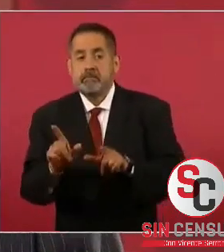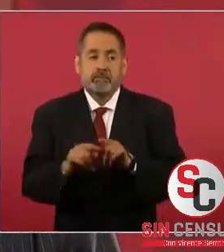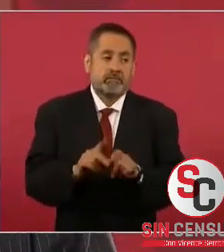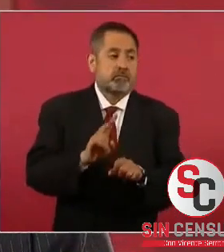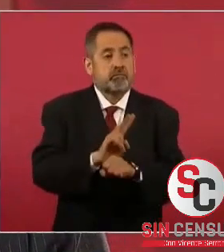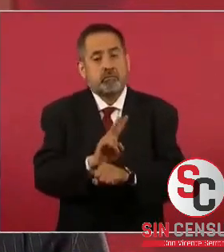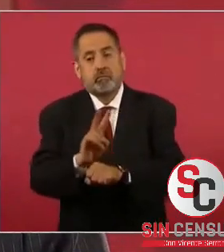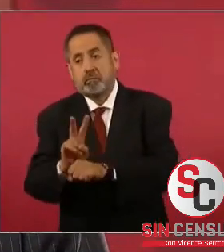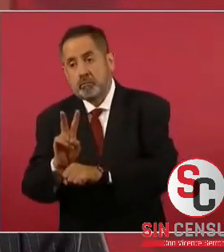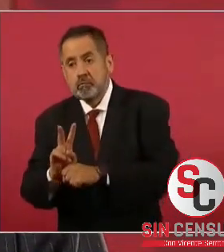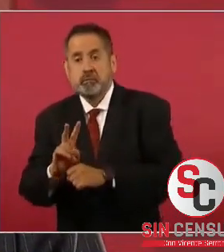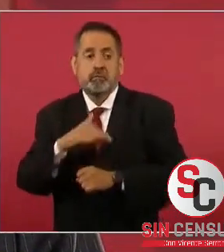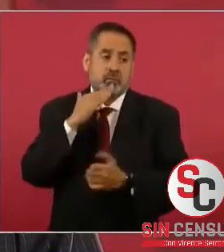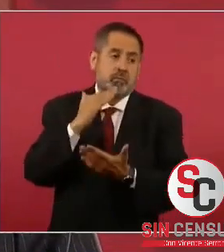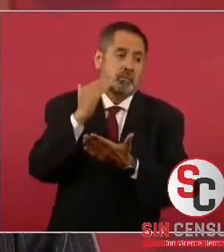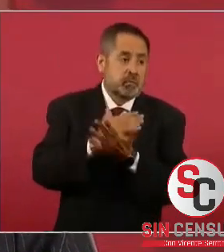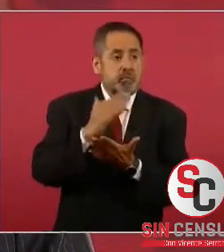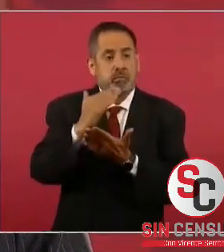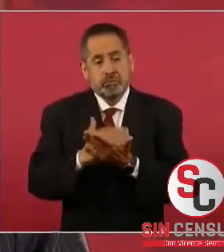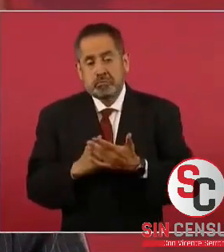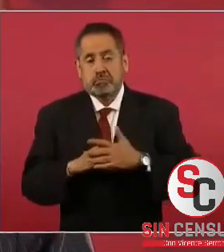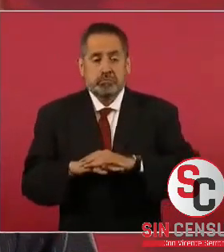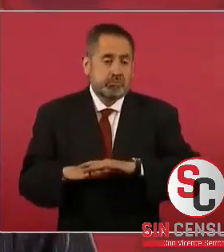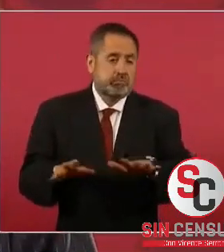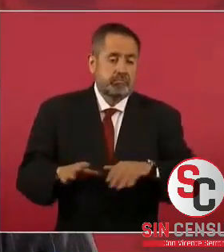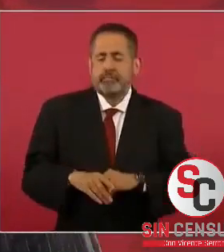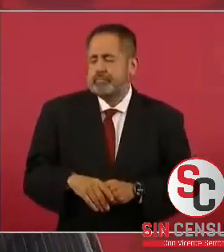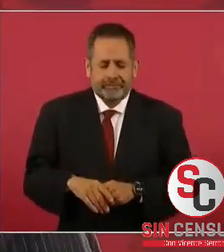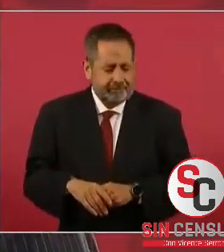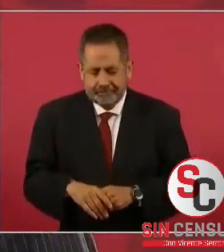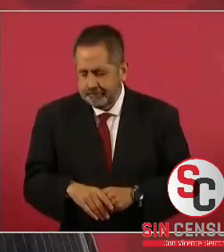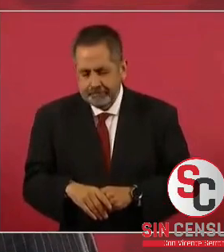a combatir la corrupción, de que ya no iba a haber impunidad,